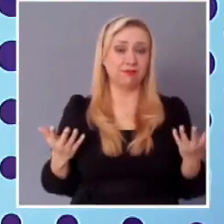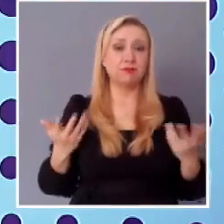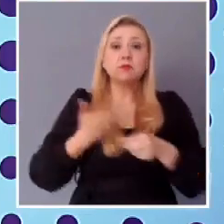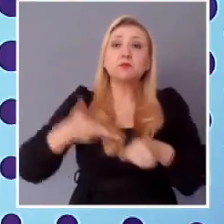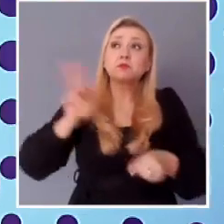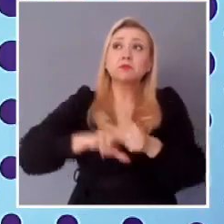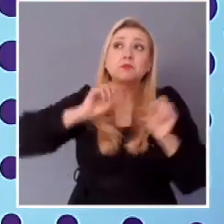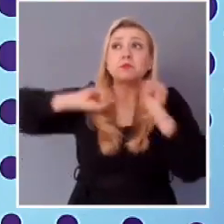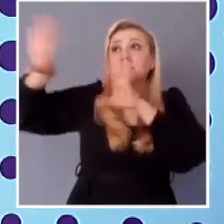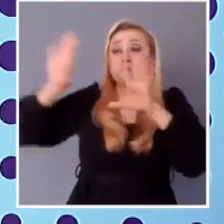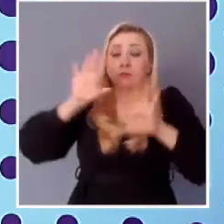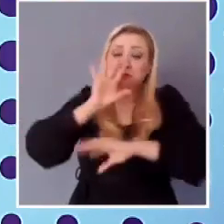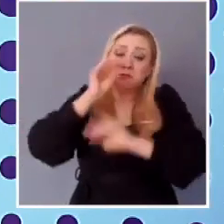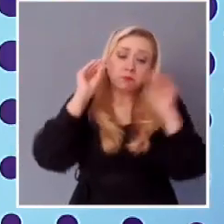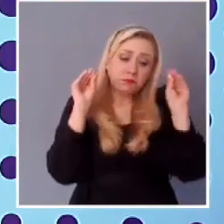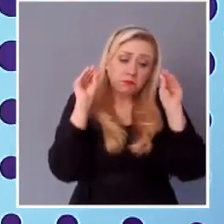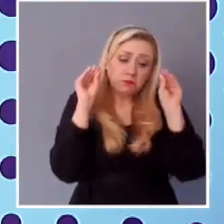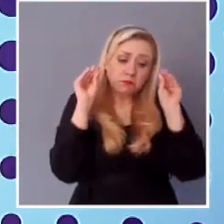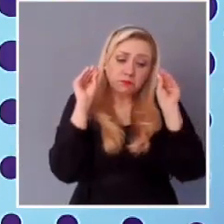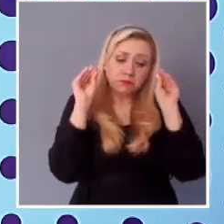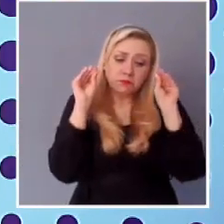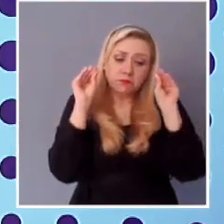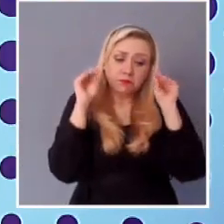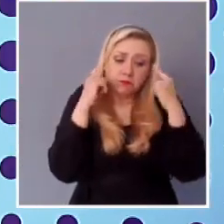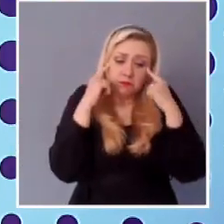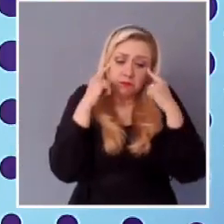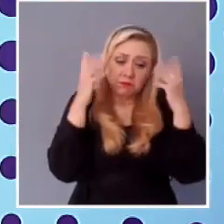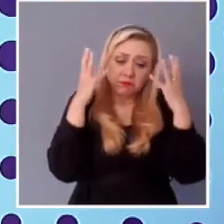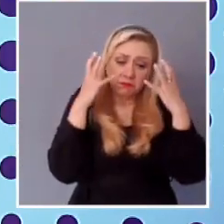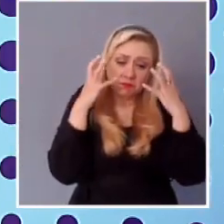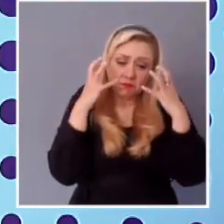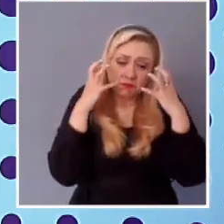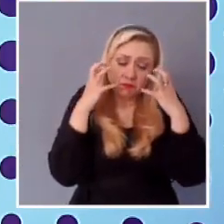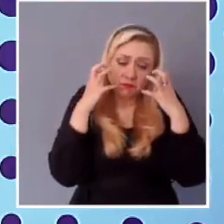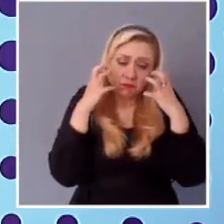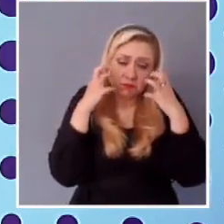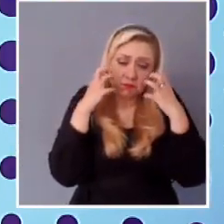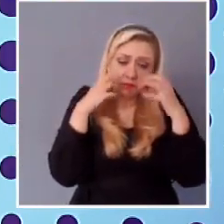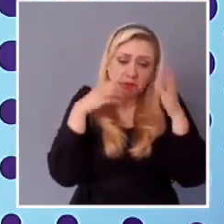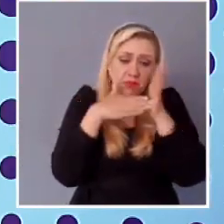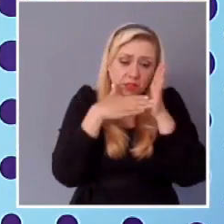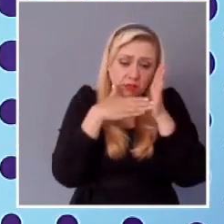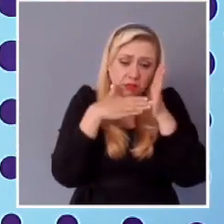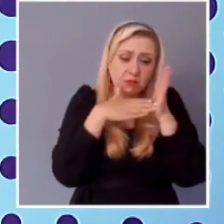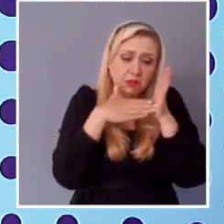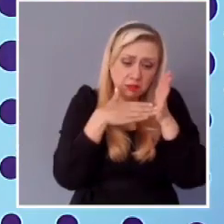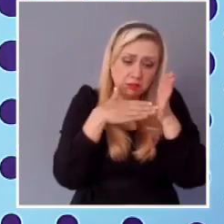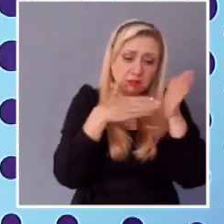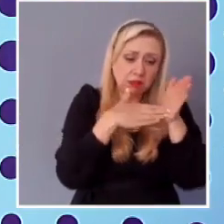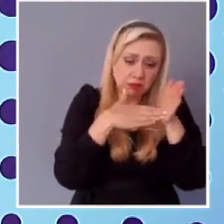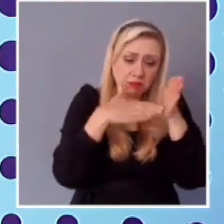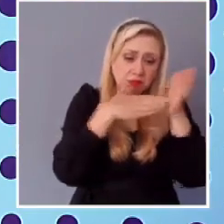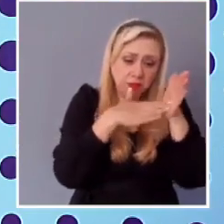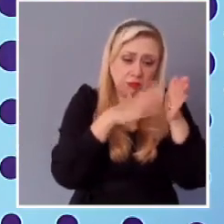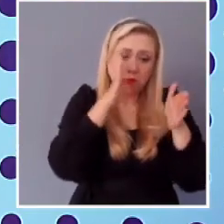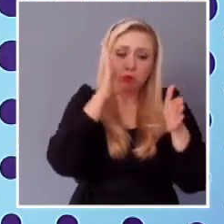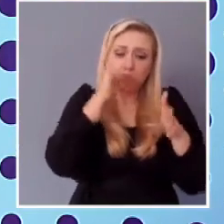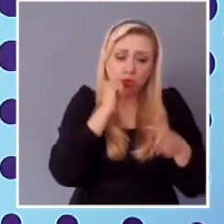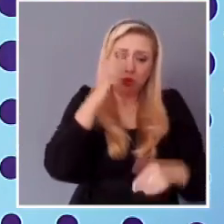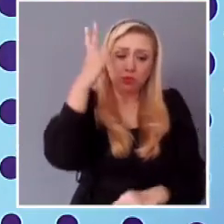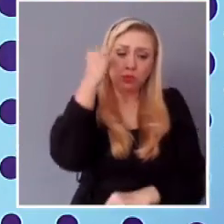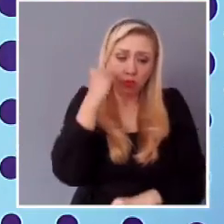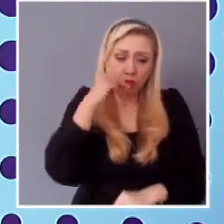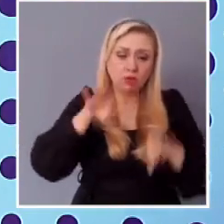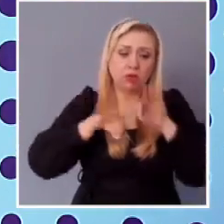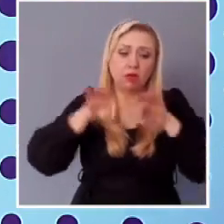institucionalización refiere justamente a romper estas barreras en donde la persona puede elegir sobre su propia vida, qué tipo de trabajo